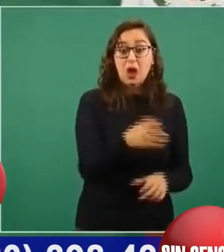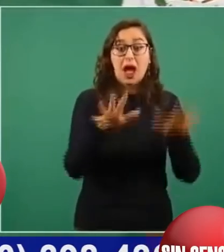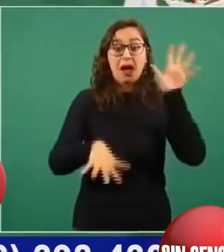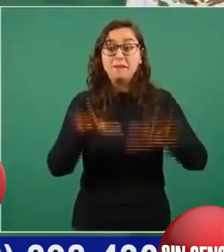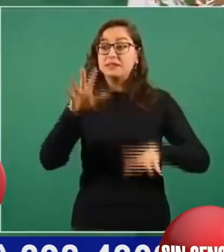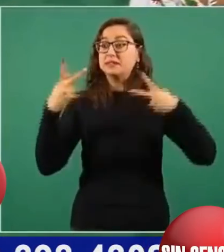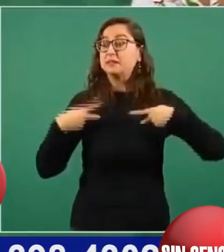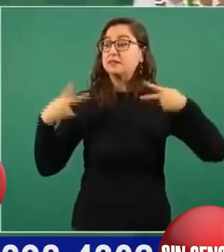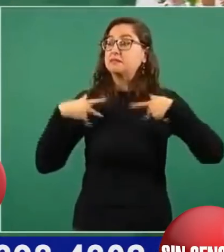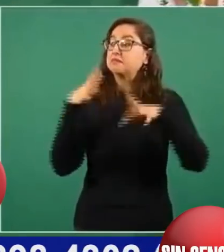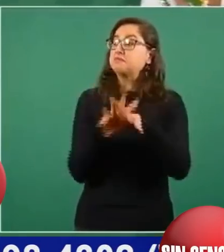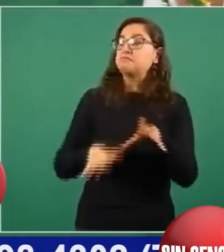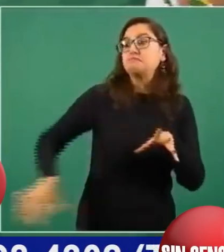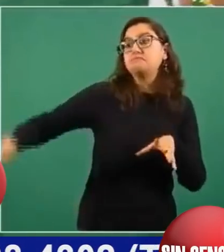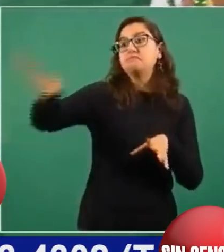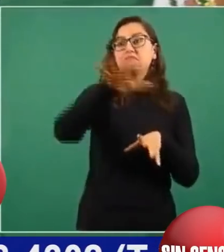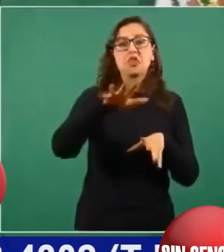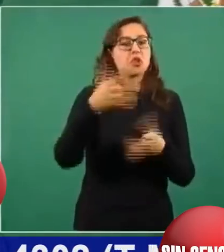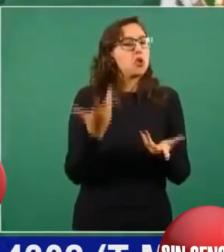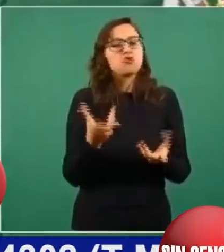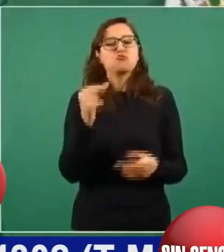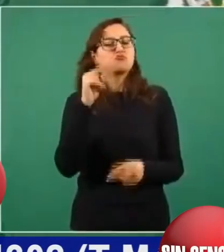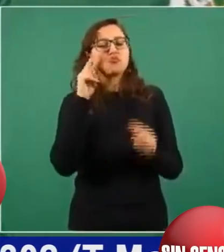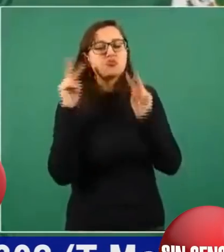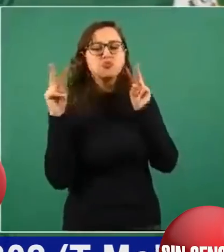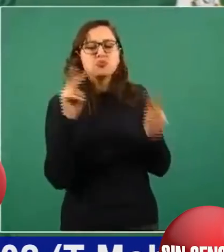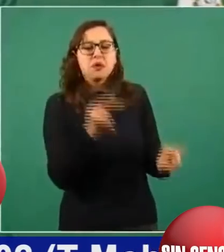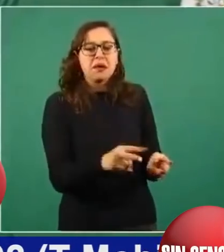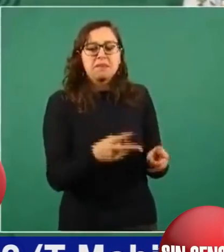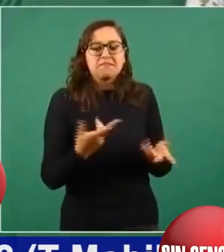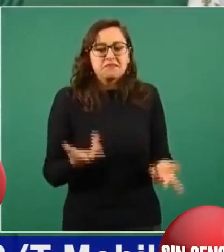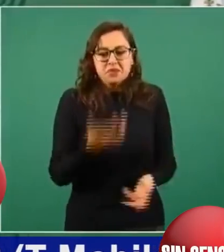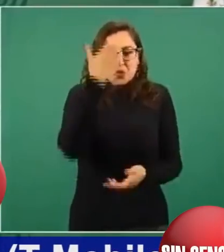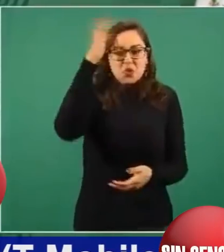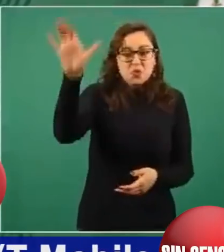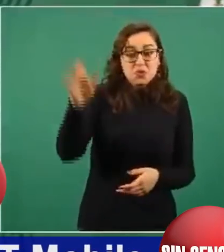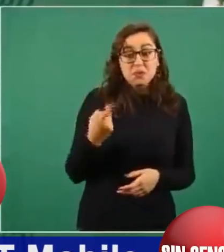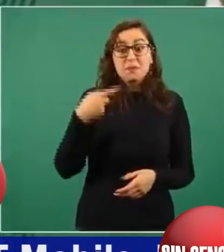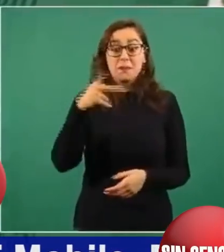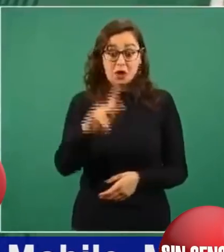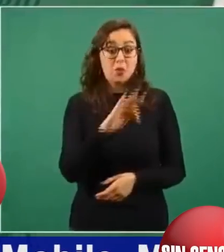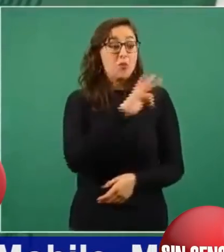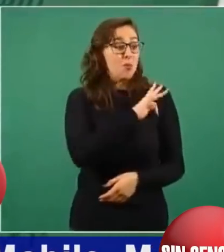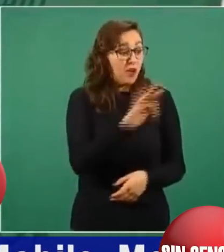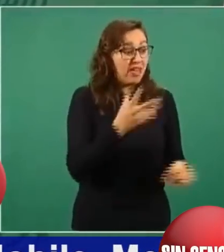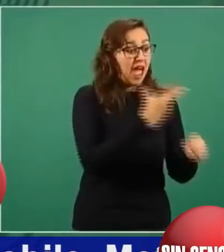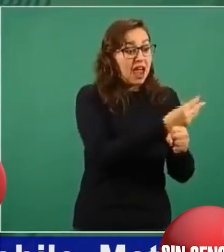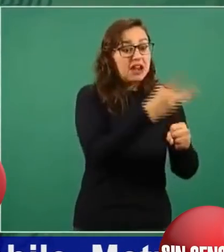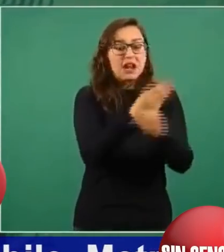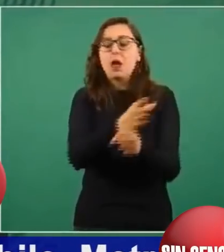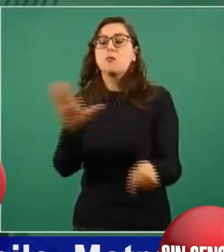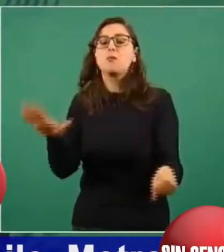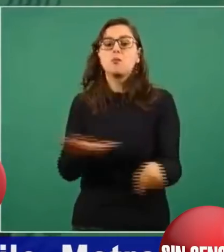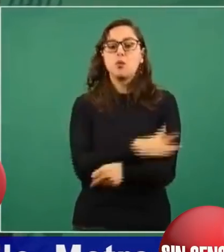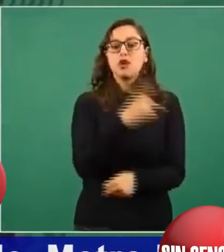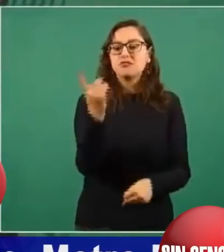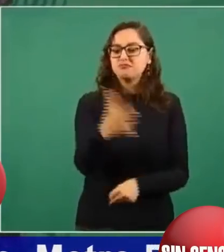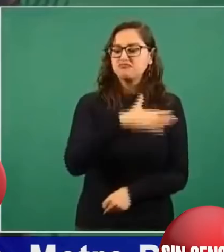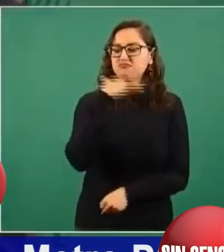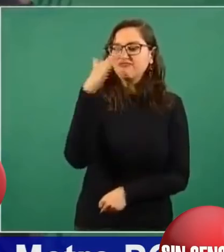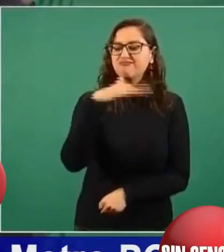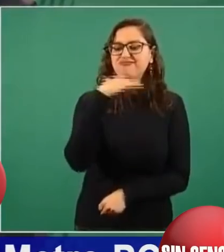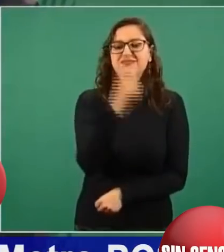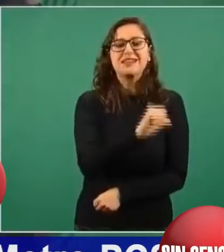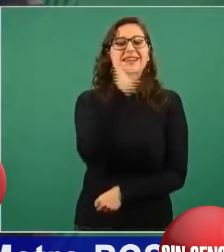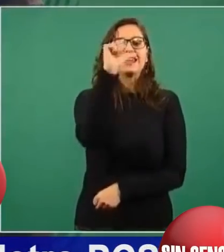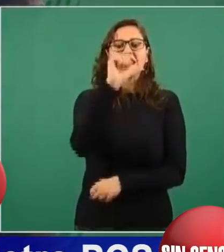pero todo esto es posible si no hay corrupción. El presupuesto rinde,